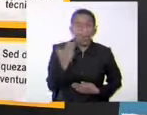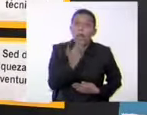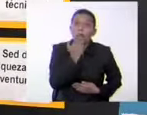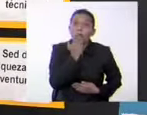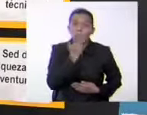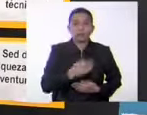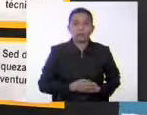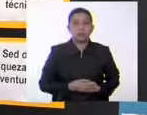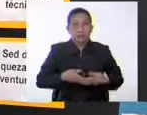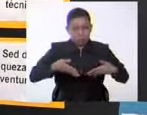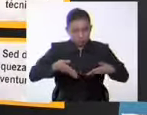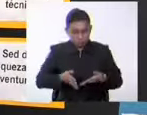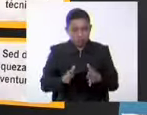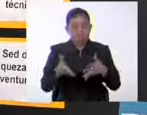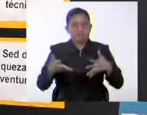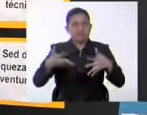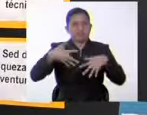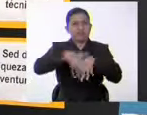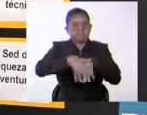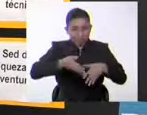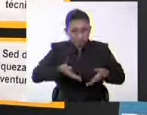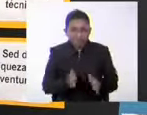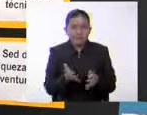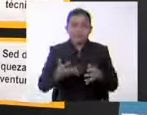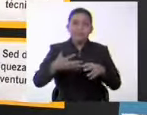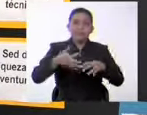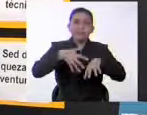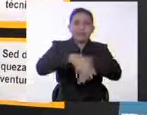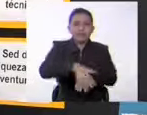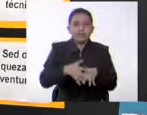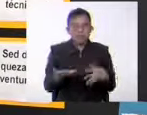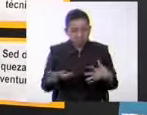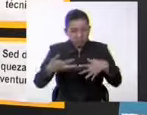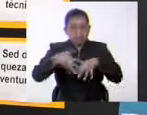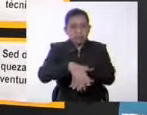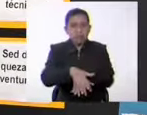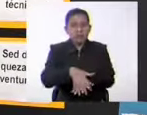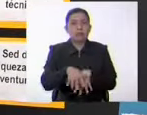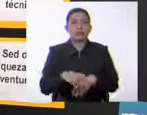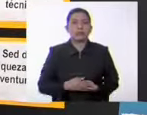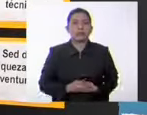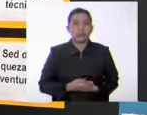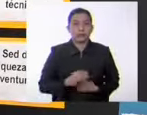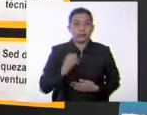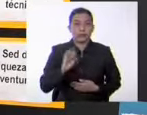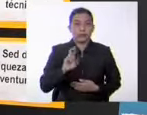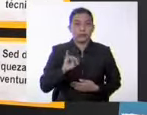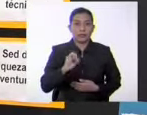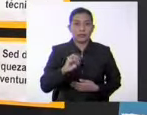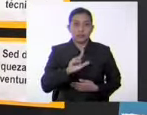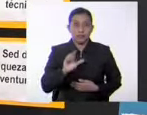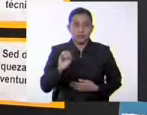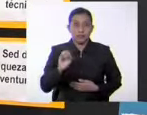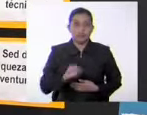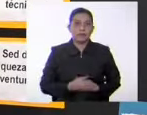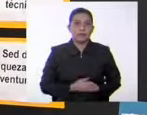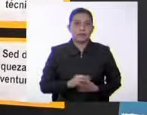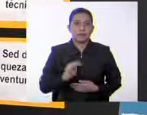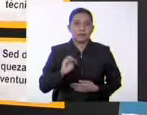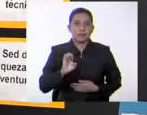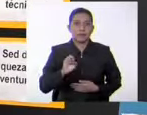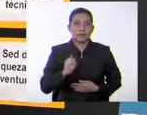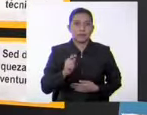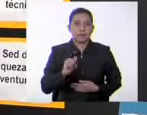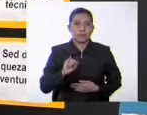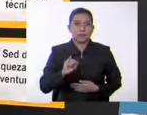los diferentes mestizajes. Entonces luego se conocieron, por ejemplo, los criollos, ¿verdad?, los mestizos, y